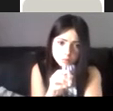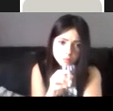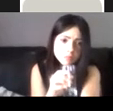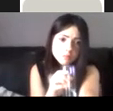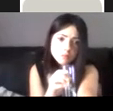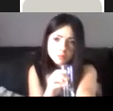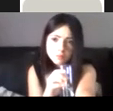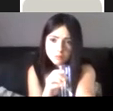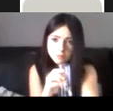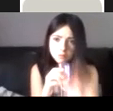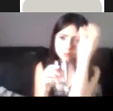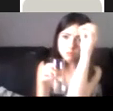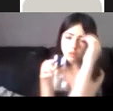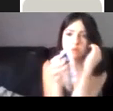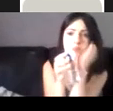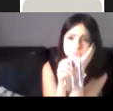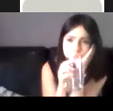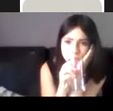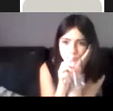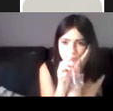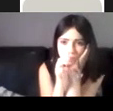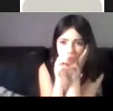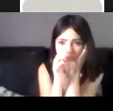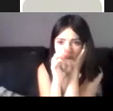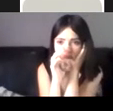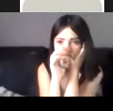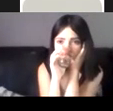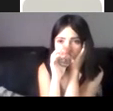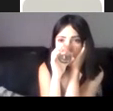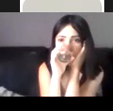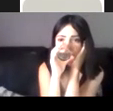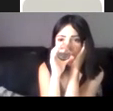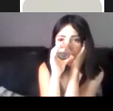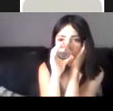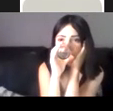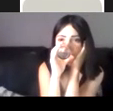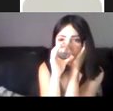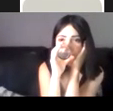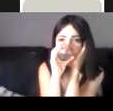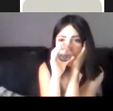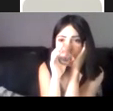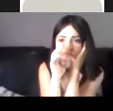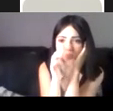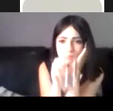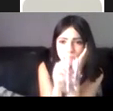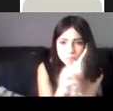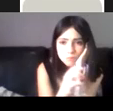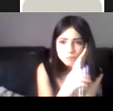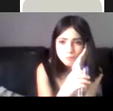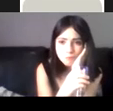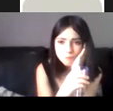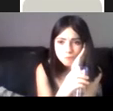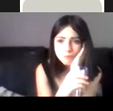esta idea de recursos, ¿cierto?, de obtener a cambio de información de calidad, ¿cierto?, hay que pagar